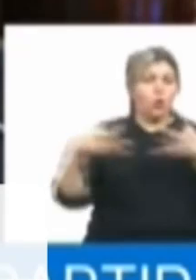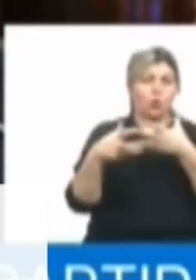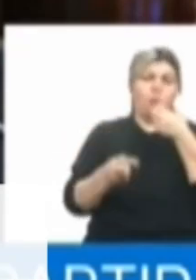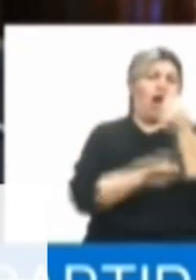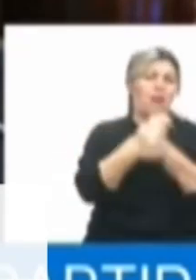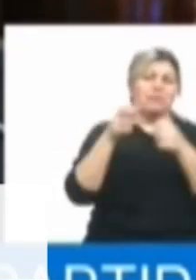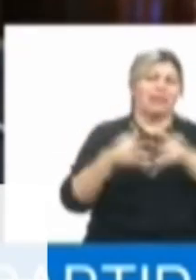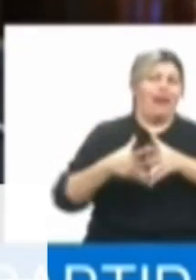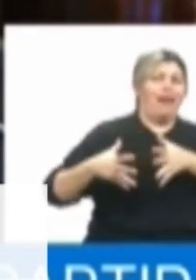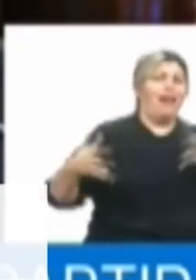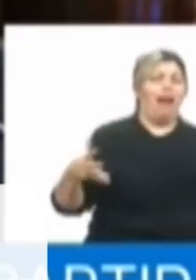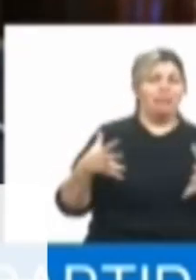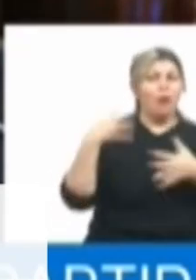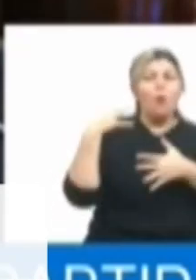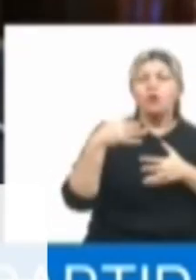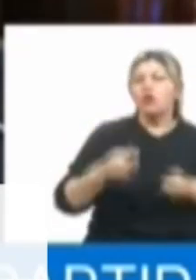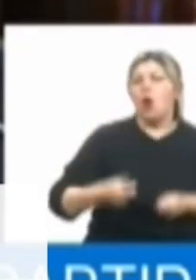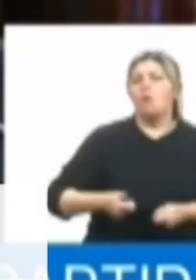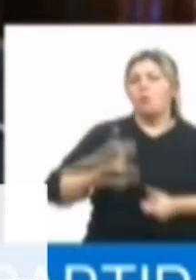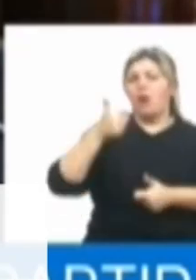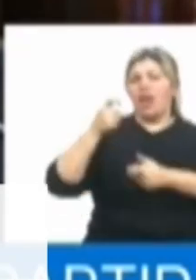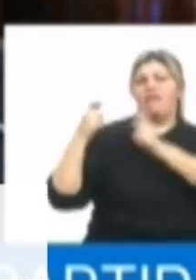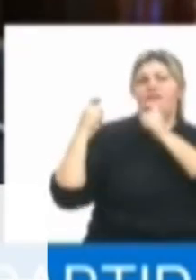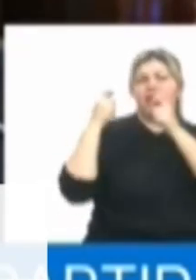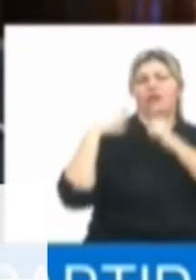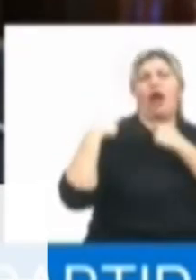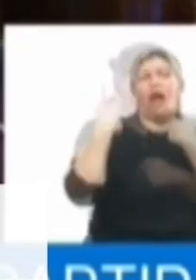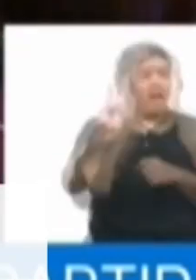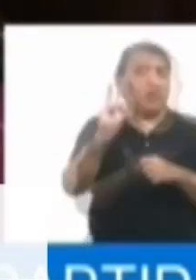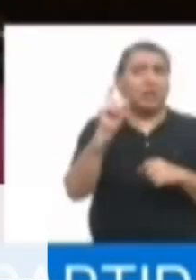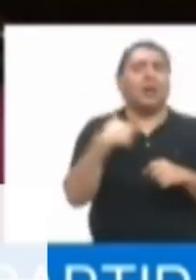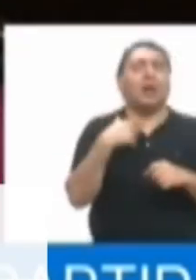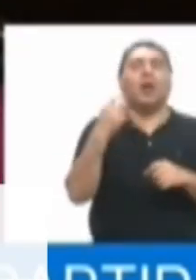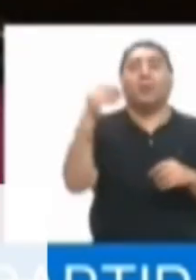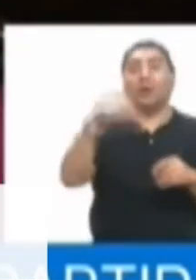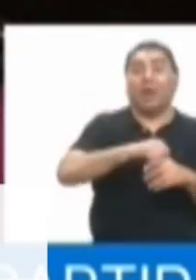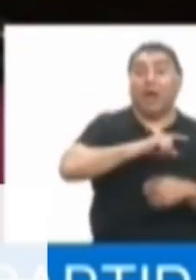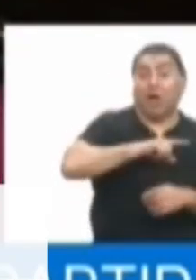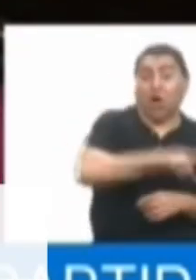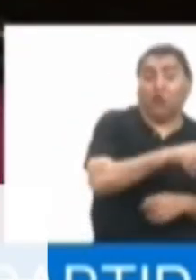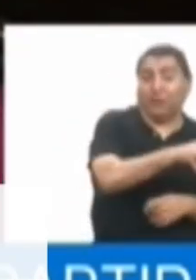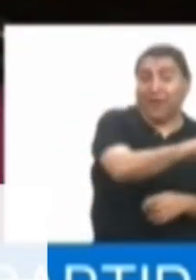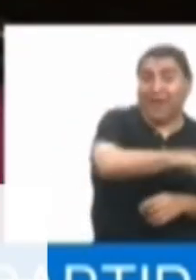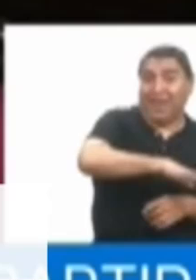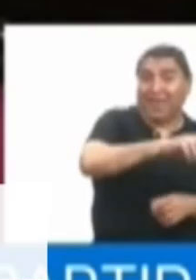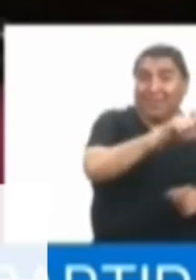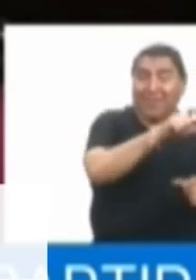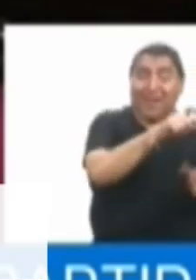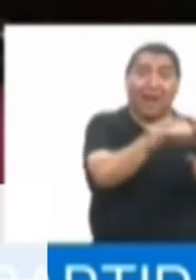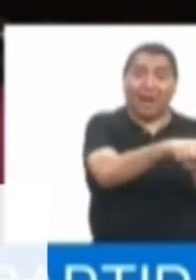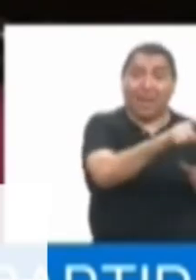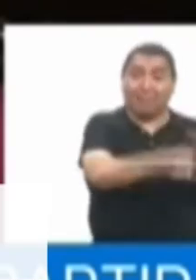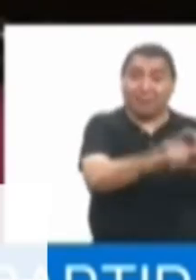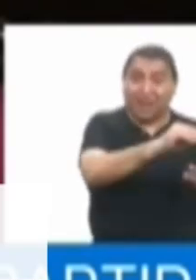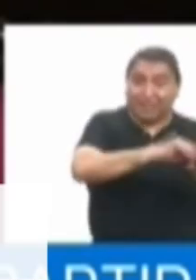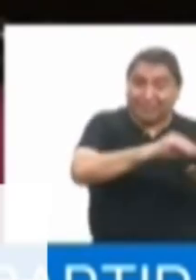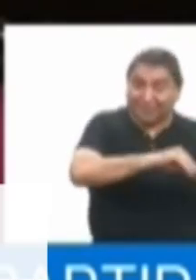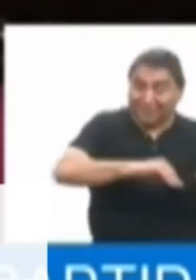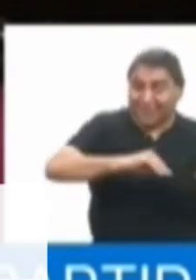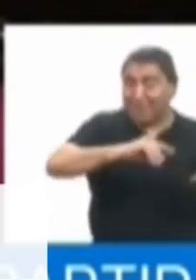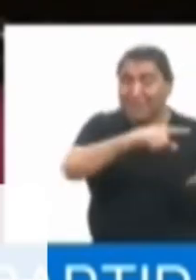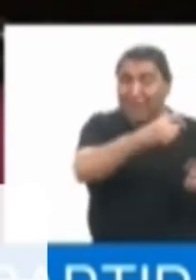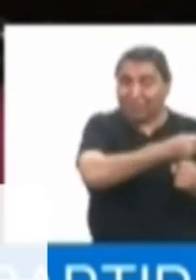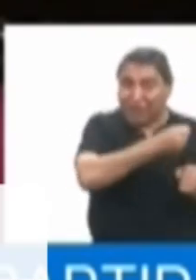delegadas, que tendrá por un año el presidente, declara la emergencia pública en materia administrativa, económica, financiera